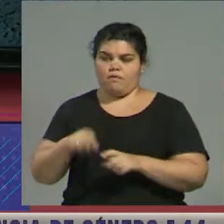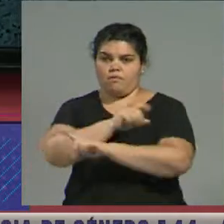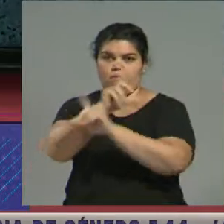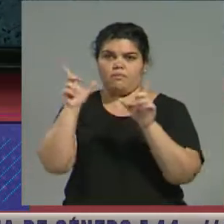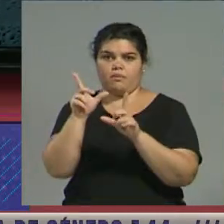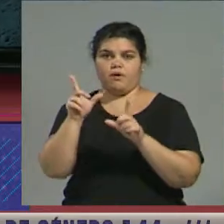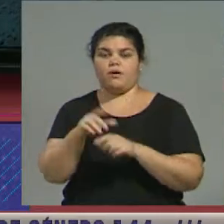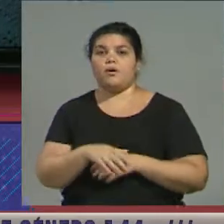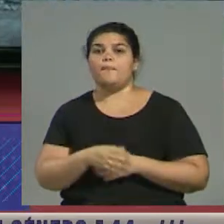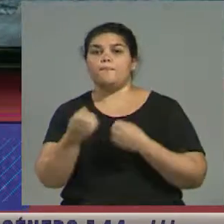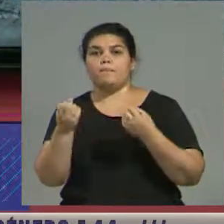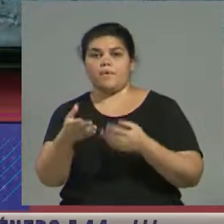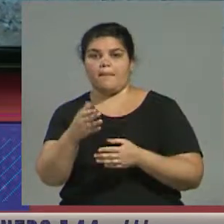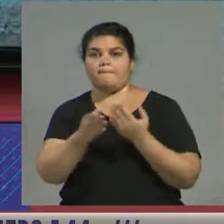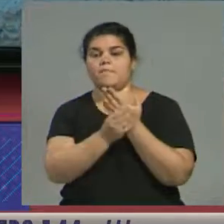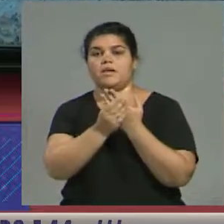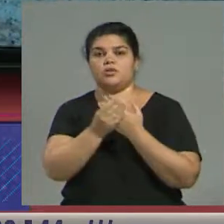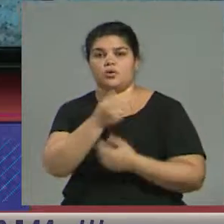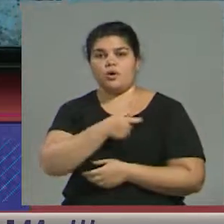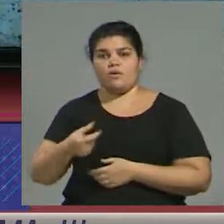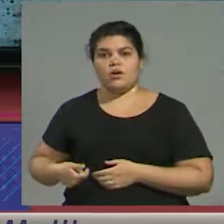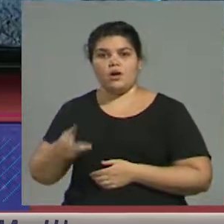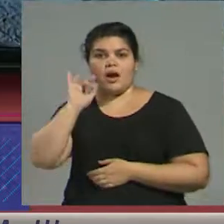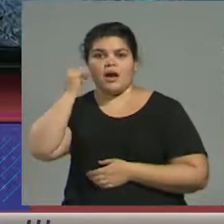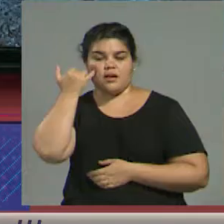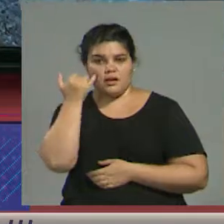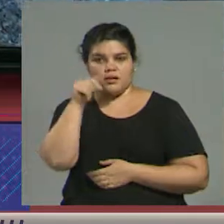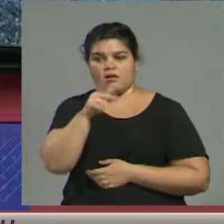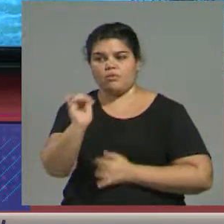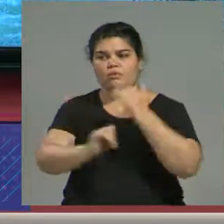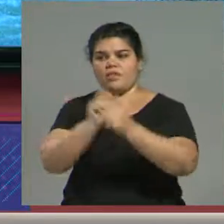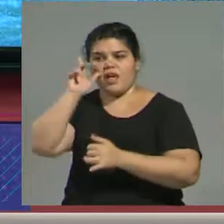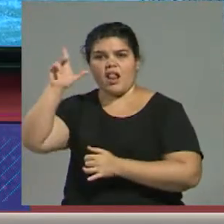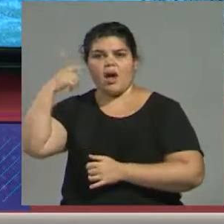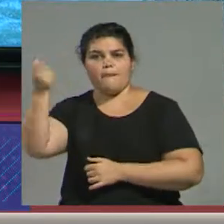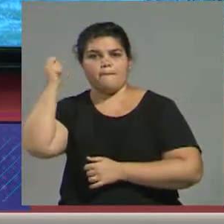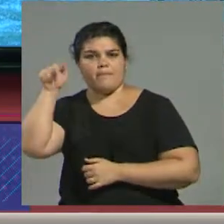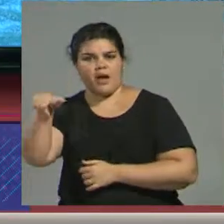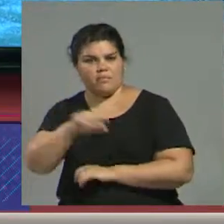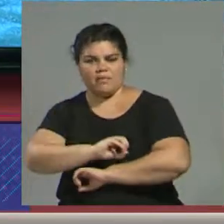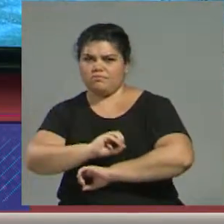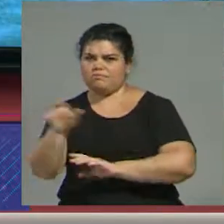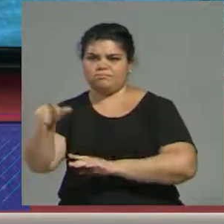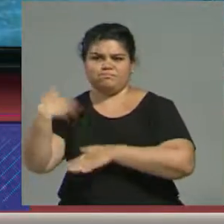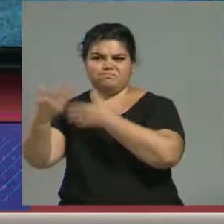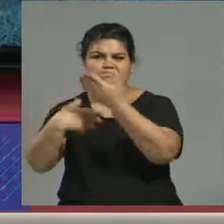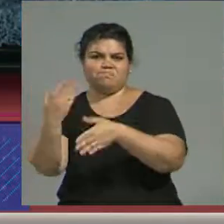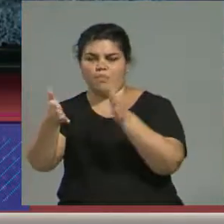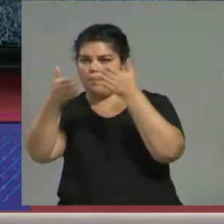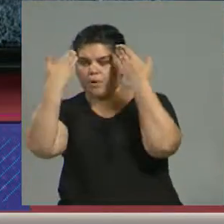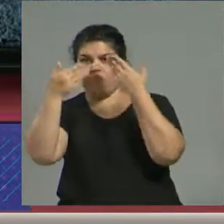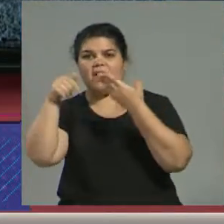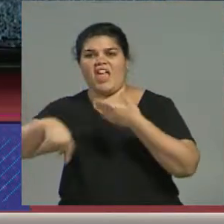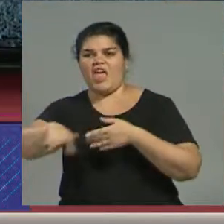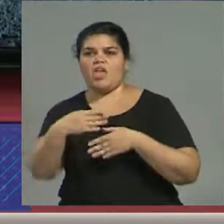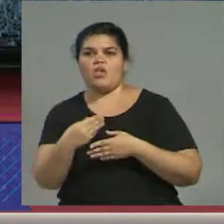mismo ministro de gobierno, Dalmiro Garay, quien dijo que la postura por parte de los pampeanos ha sido un poco intransigente y que no están muy